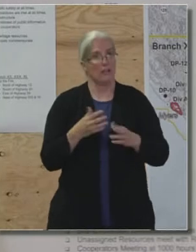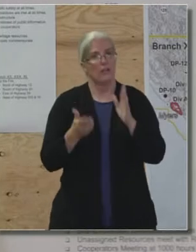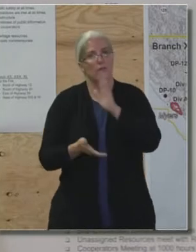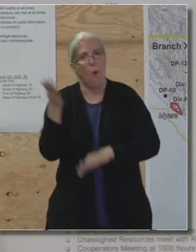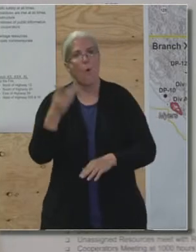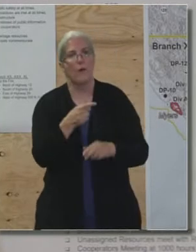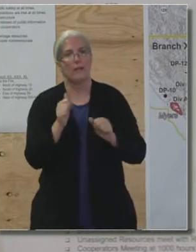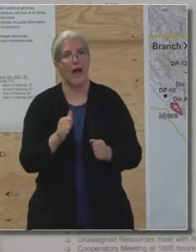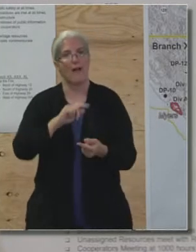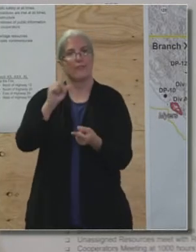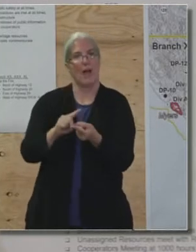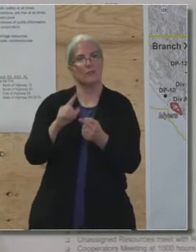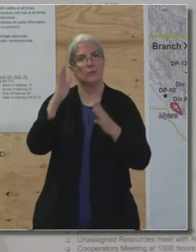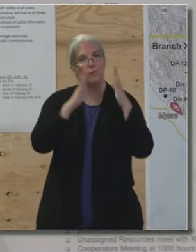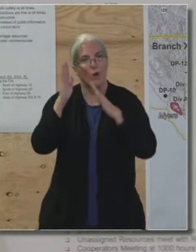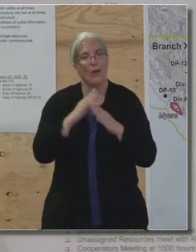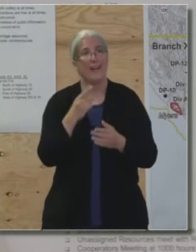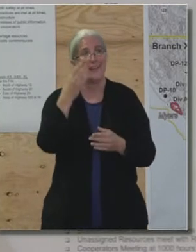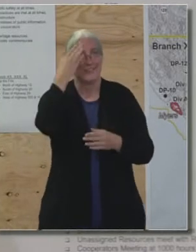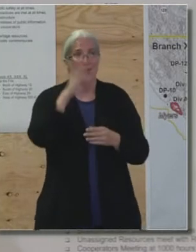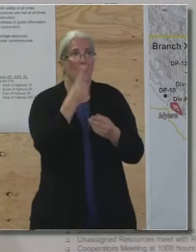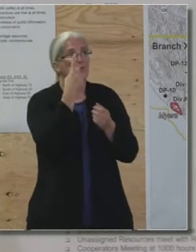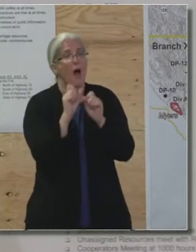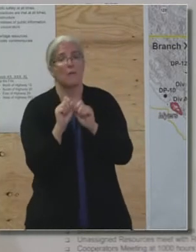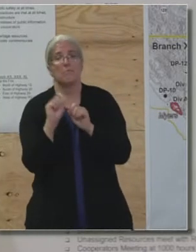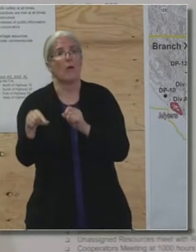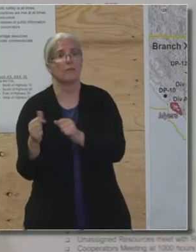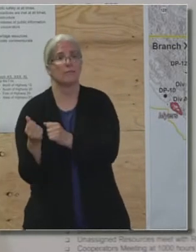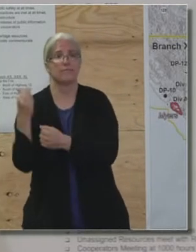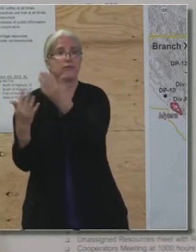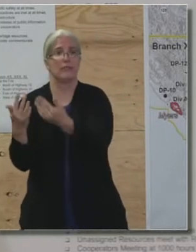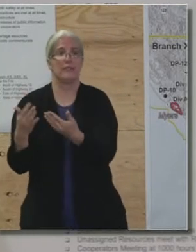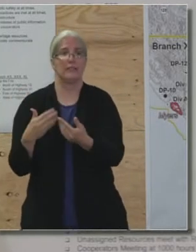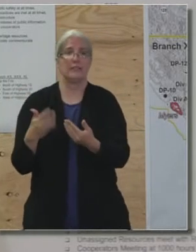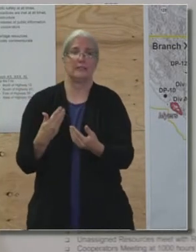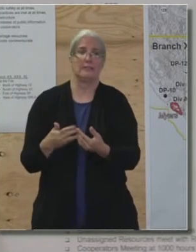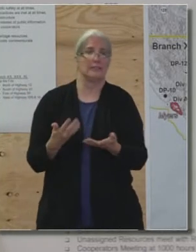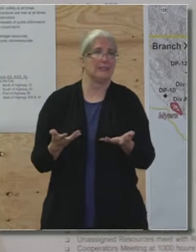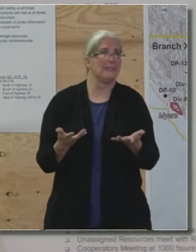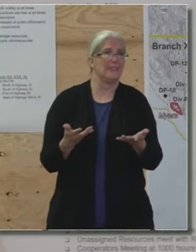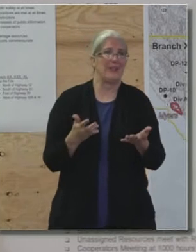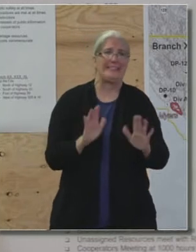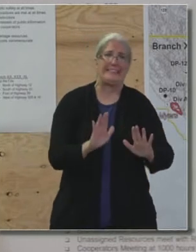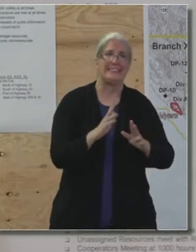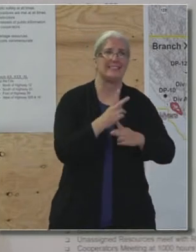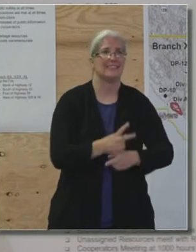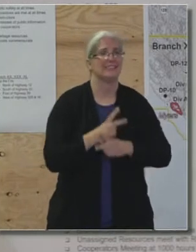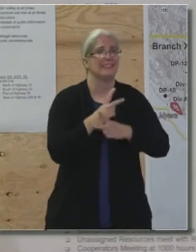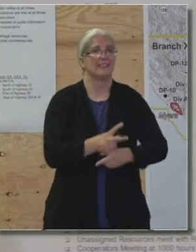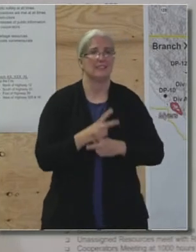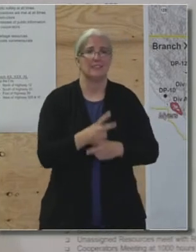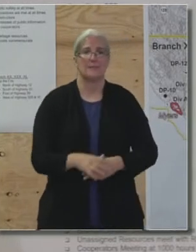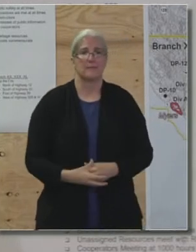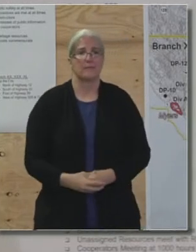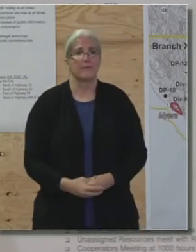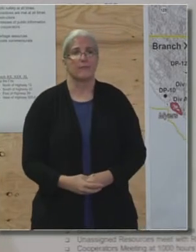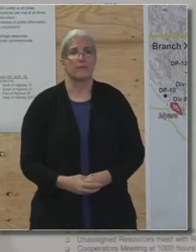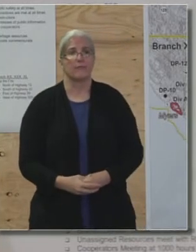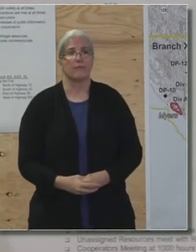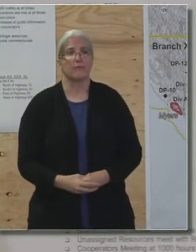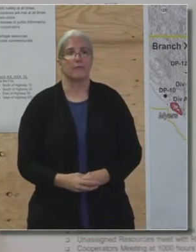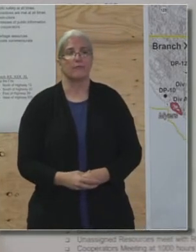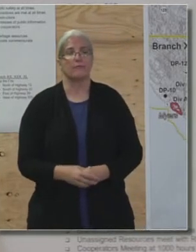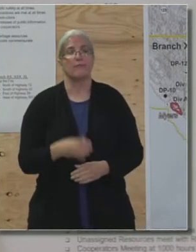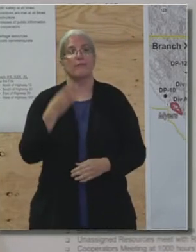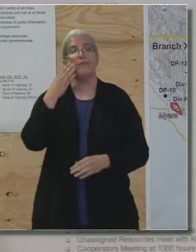una chispa - es un incendio menos para información respecto al complejo de relámpagos por